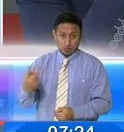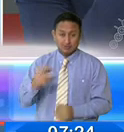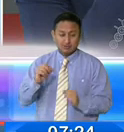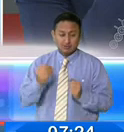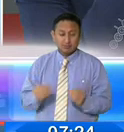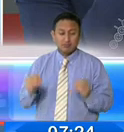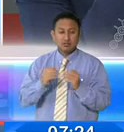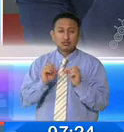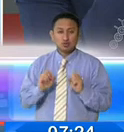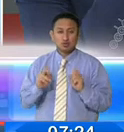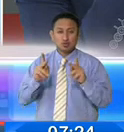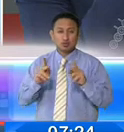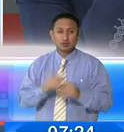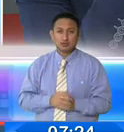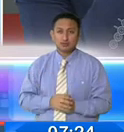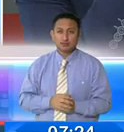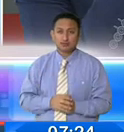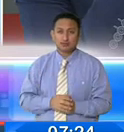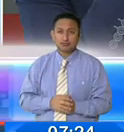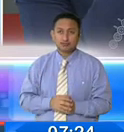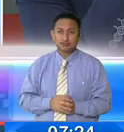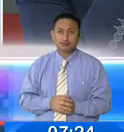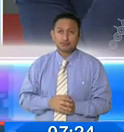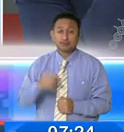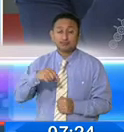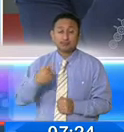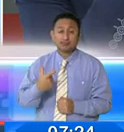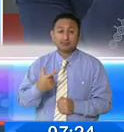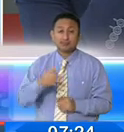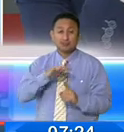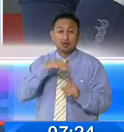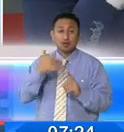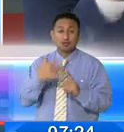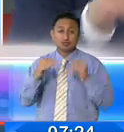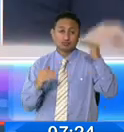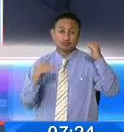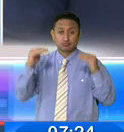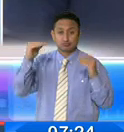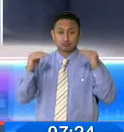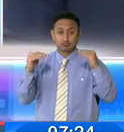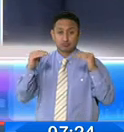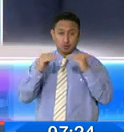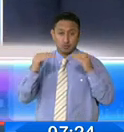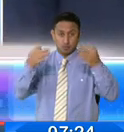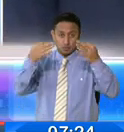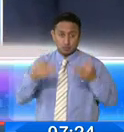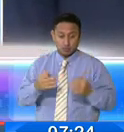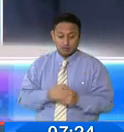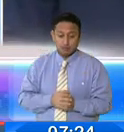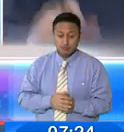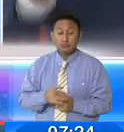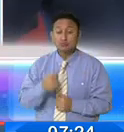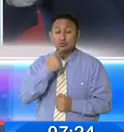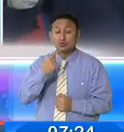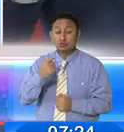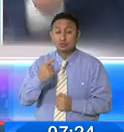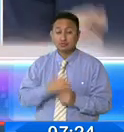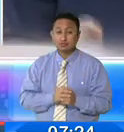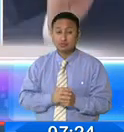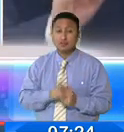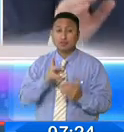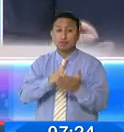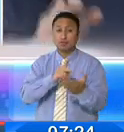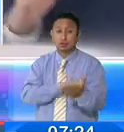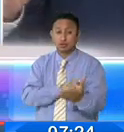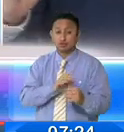oportunidades y una situación mucho más equitativa y mucho más justa. Esto de lo que usted está hablando, ministro, es el proyecto Violeta. Ya me va a hablar